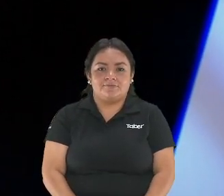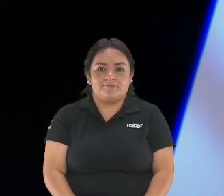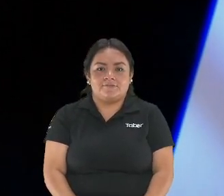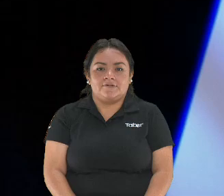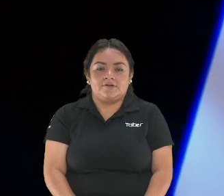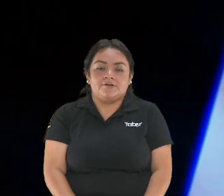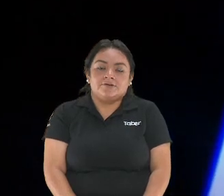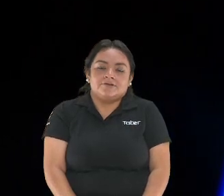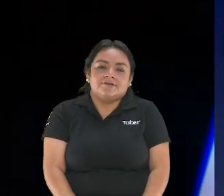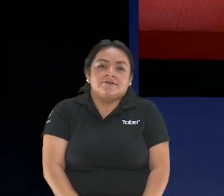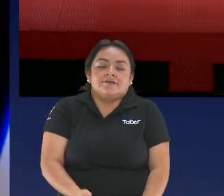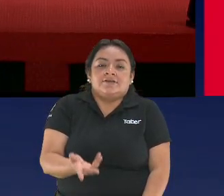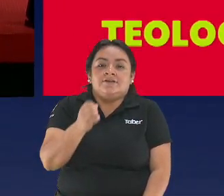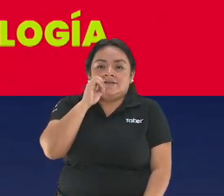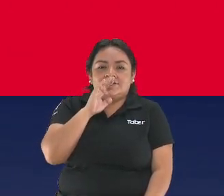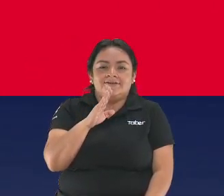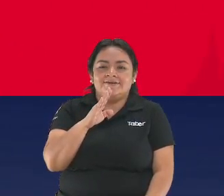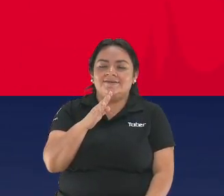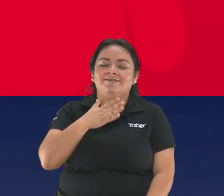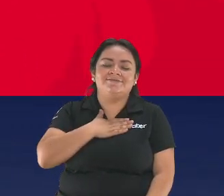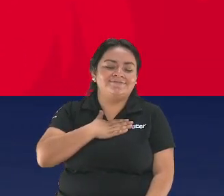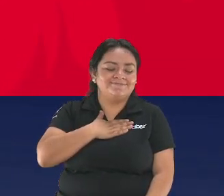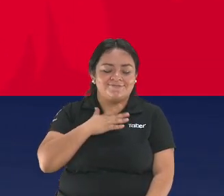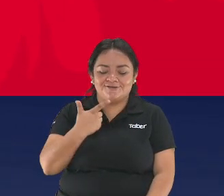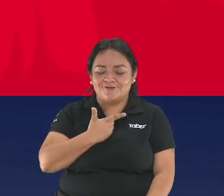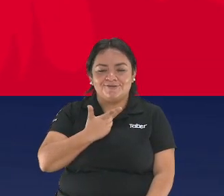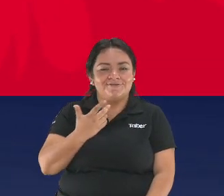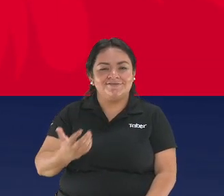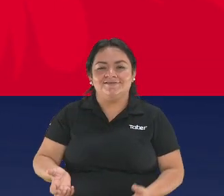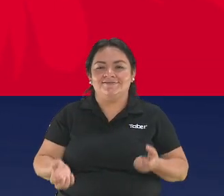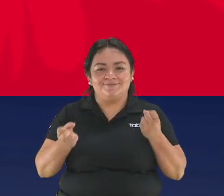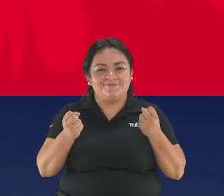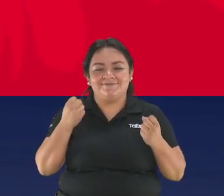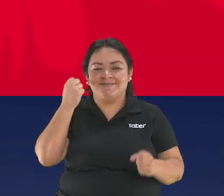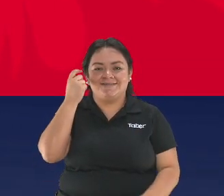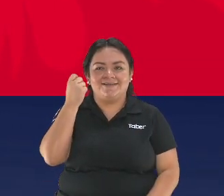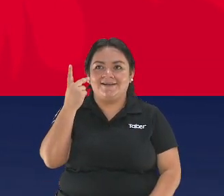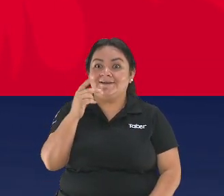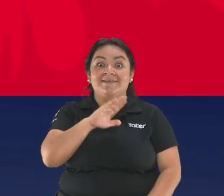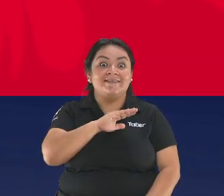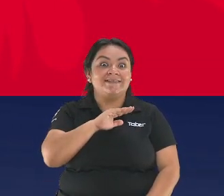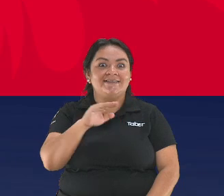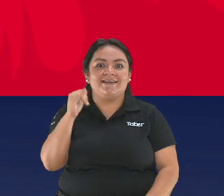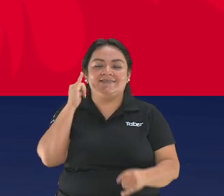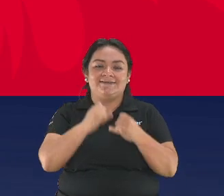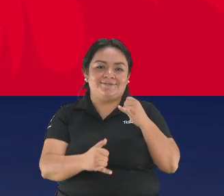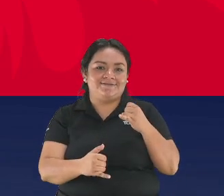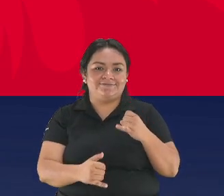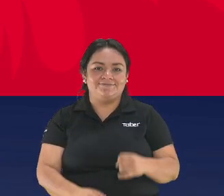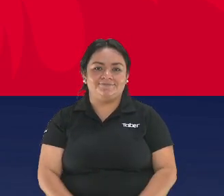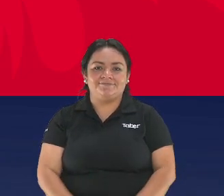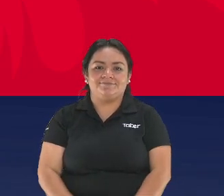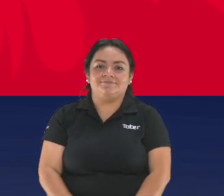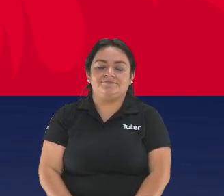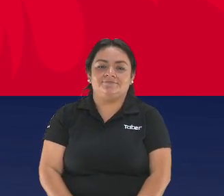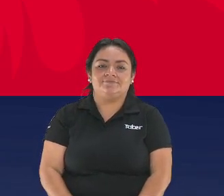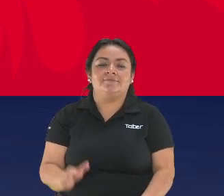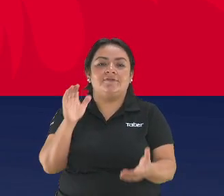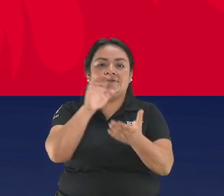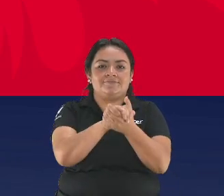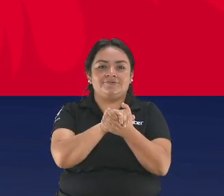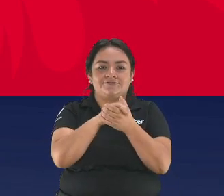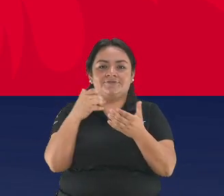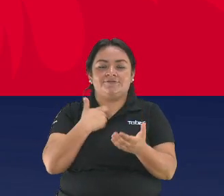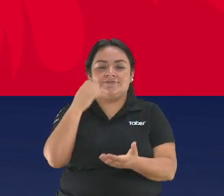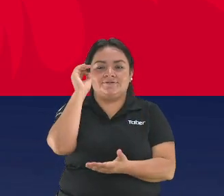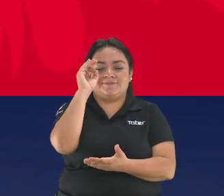porque decían por ahí que mañana tenemos los salvadoreños de no terminar lo que hacemos esposos decía